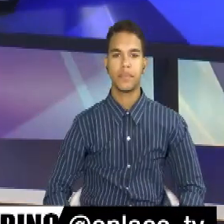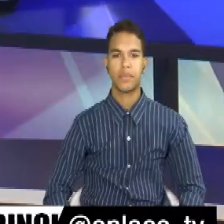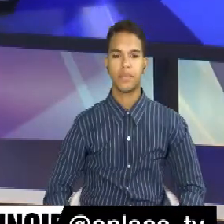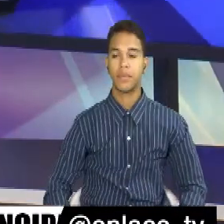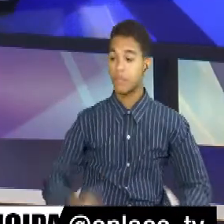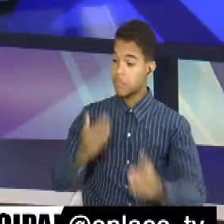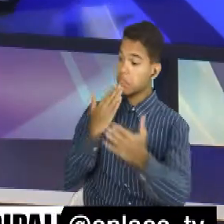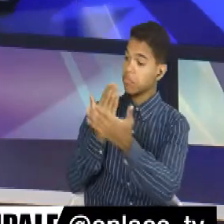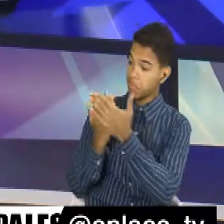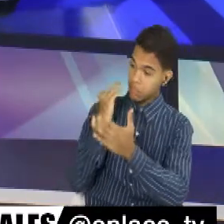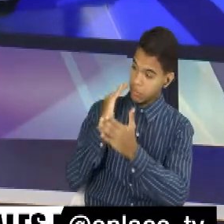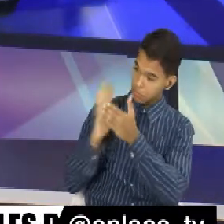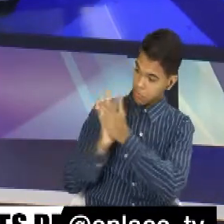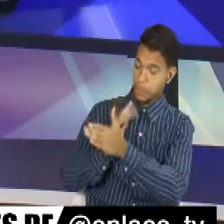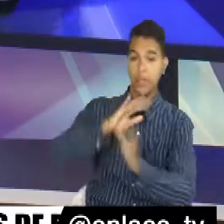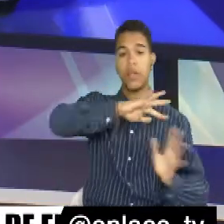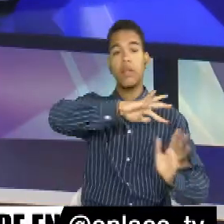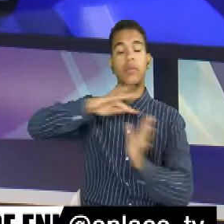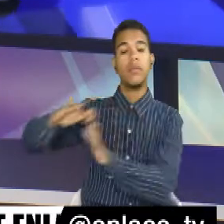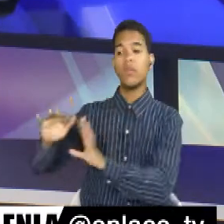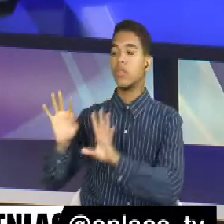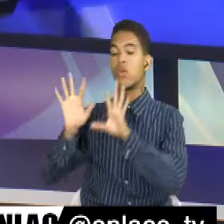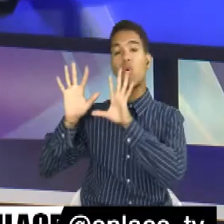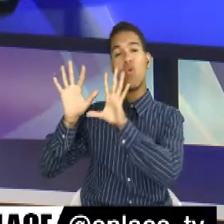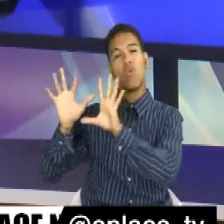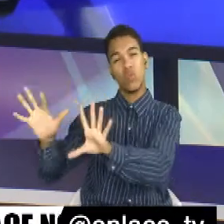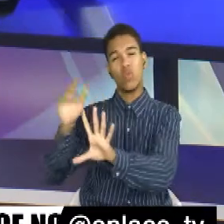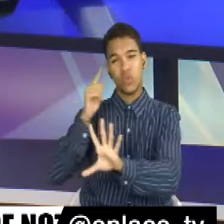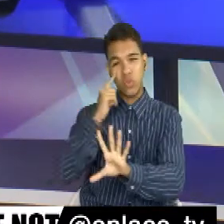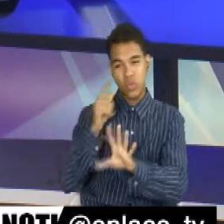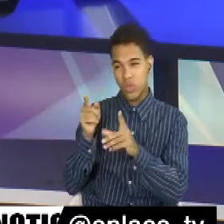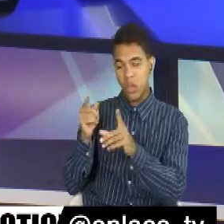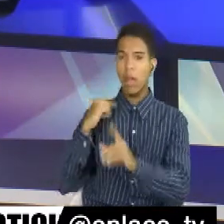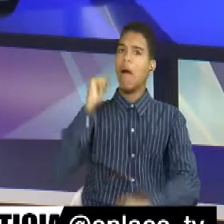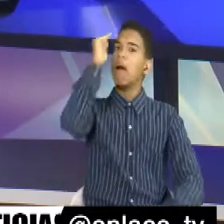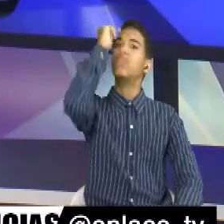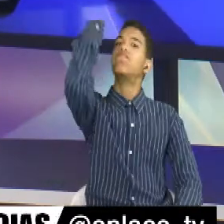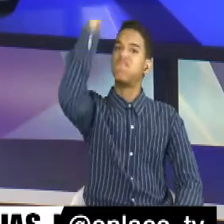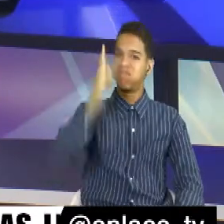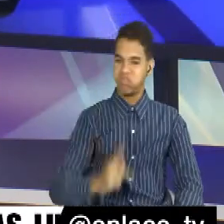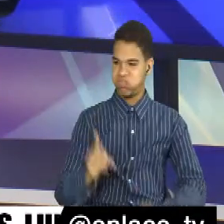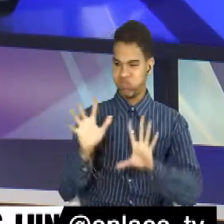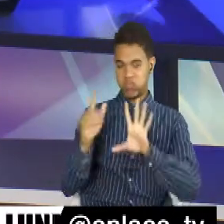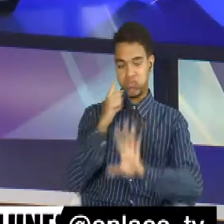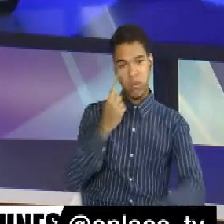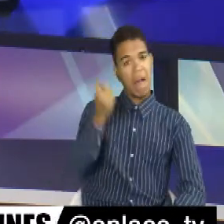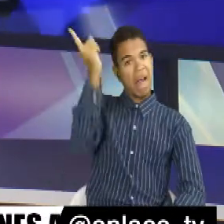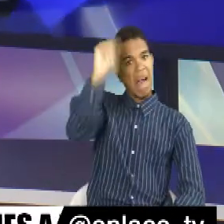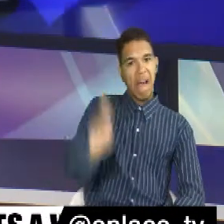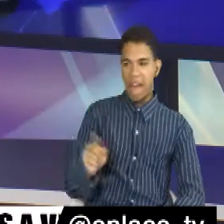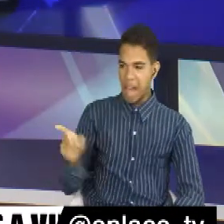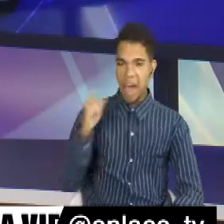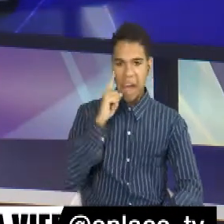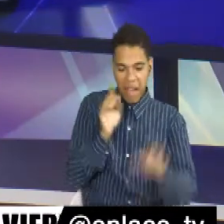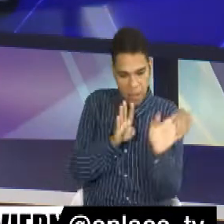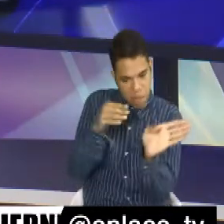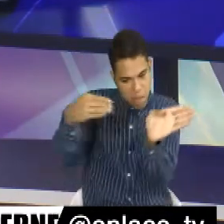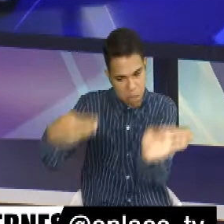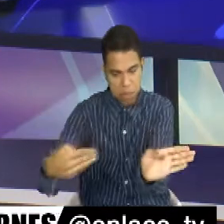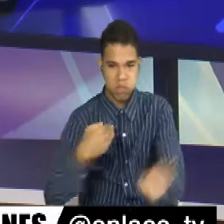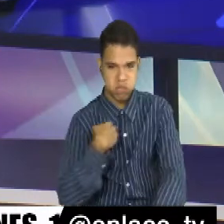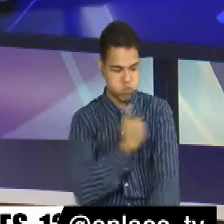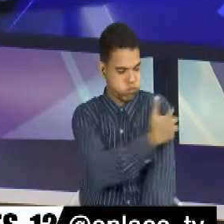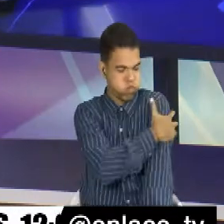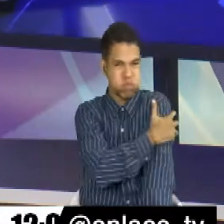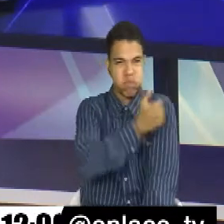Gracias, Neila. Buenas tardes. El presidente de Credos, Iván Madero, calificó como un día histórico para Colombia la dejación simbólica de armas por parte de las FARC, guerrilla